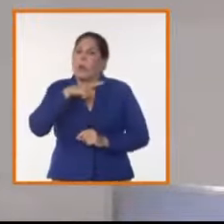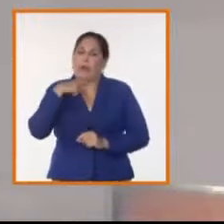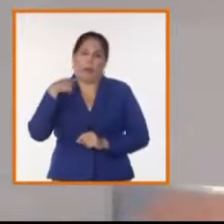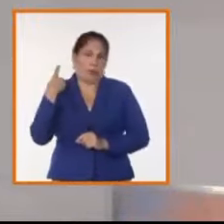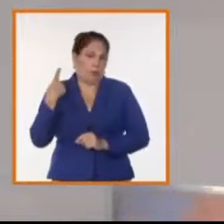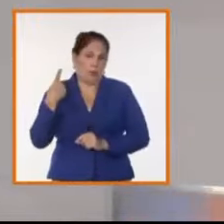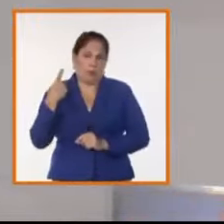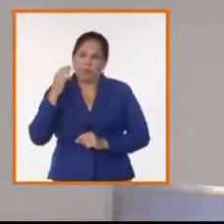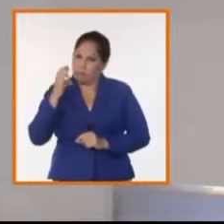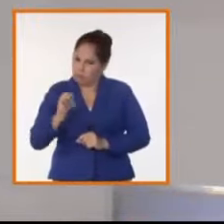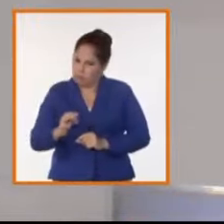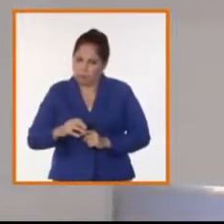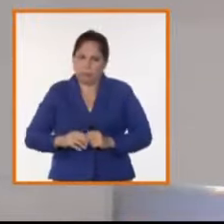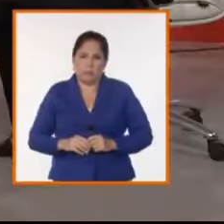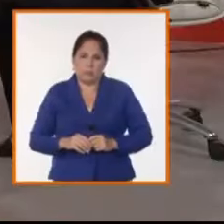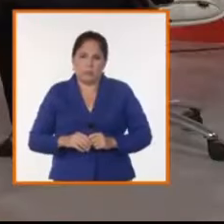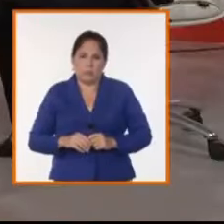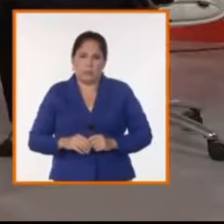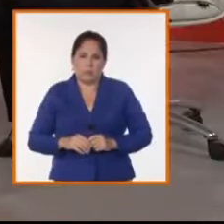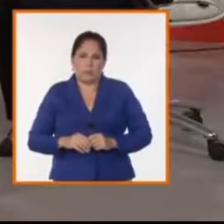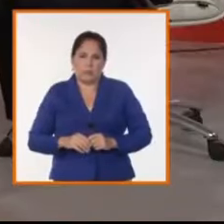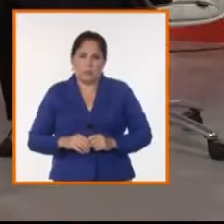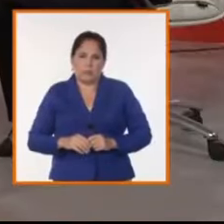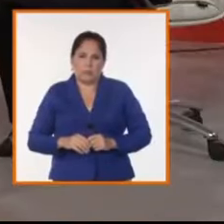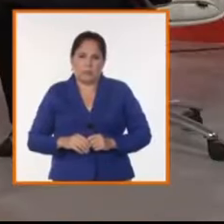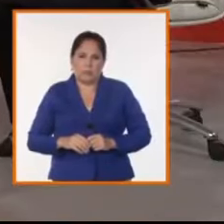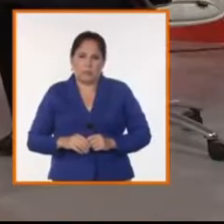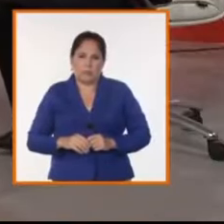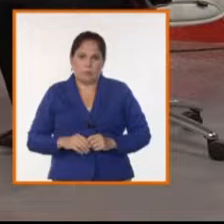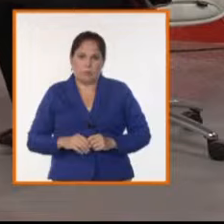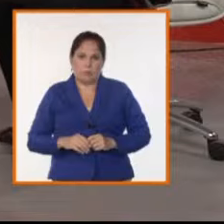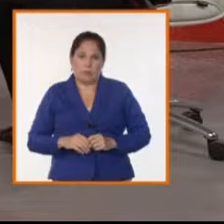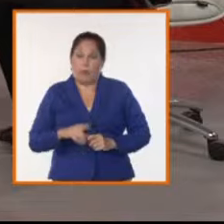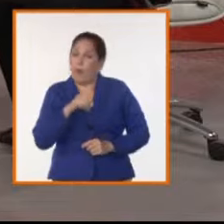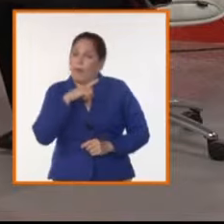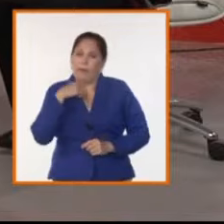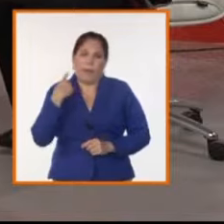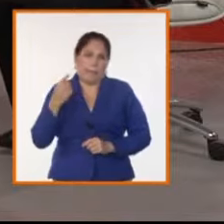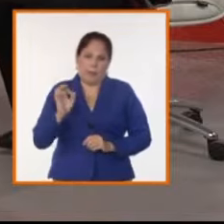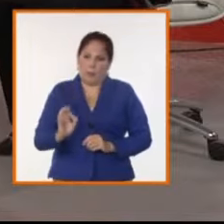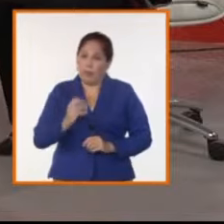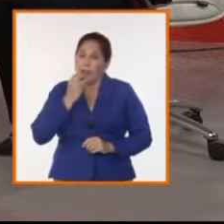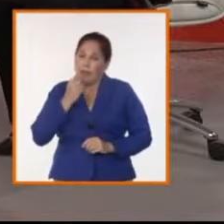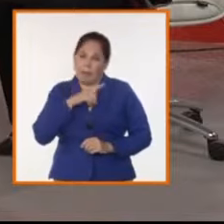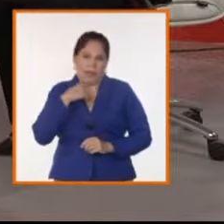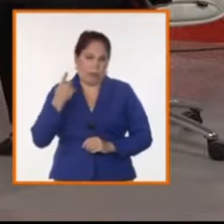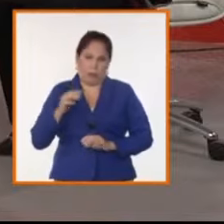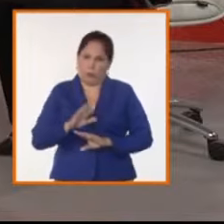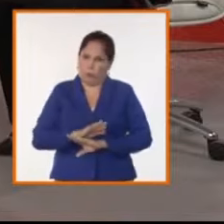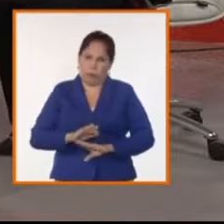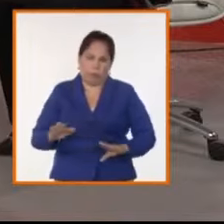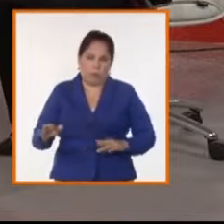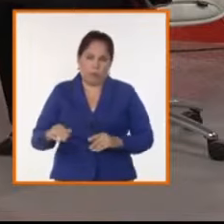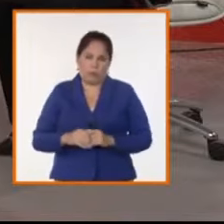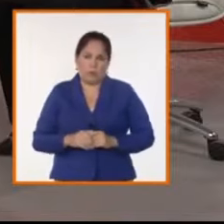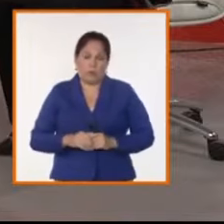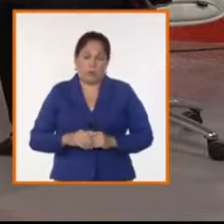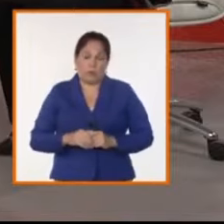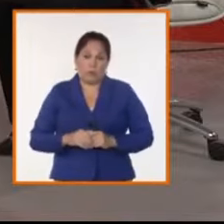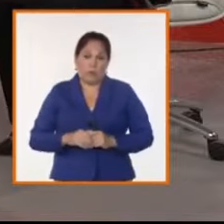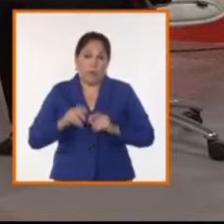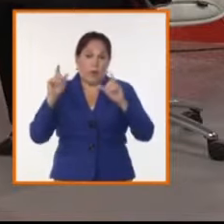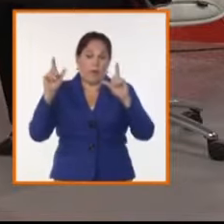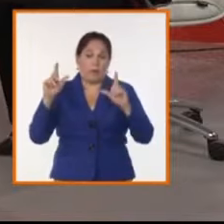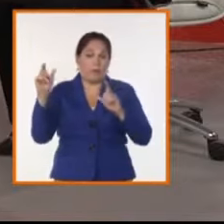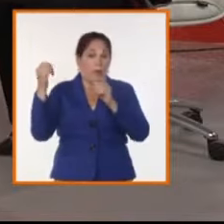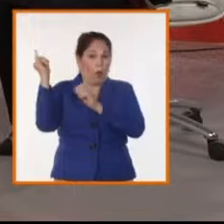tremenda comunicacional gentee incluso han perdido Exacto que es una derrota claro es que oye el el poder de las imágenes muy fuerte